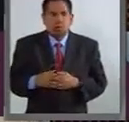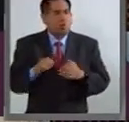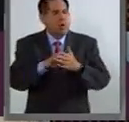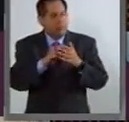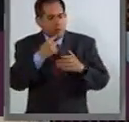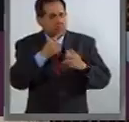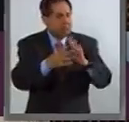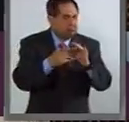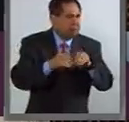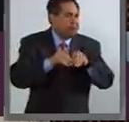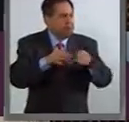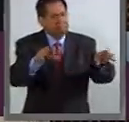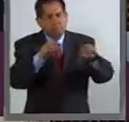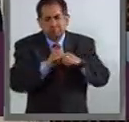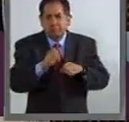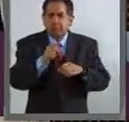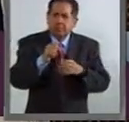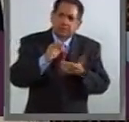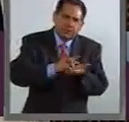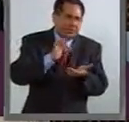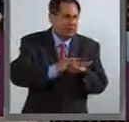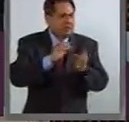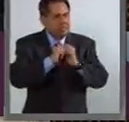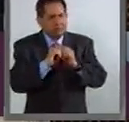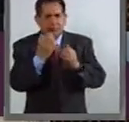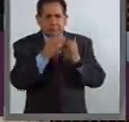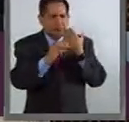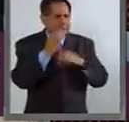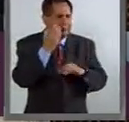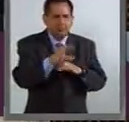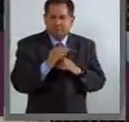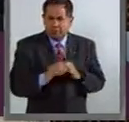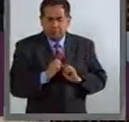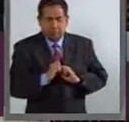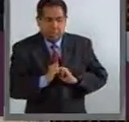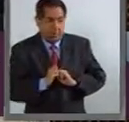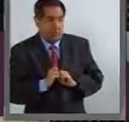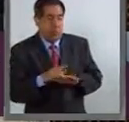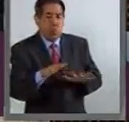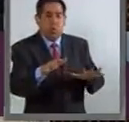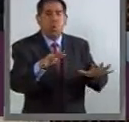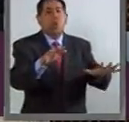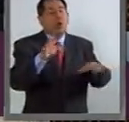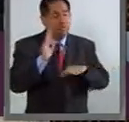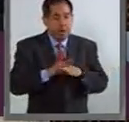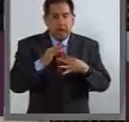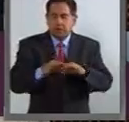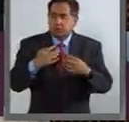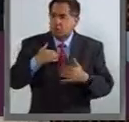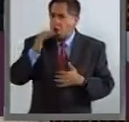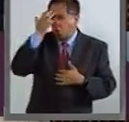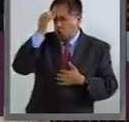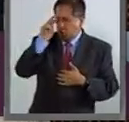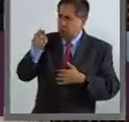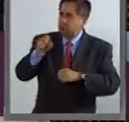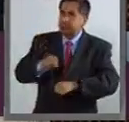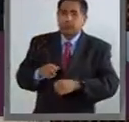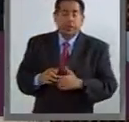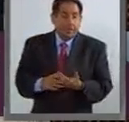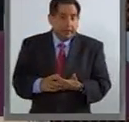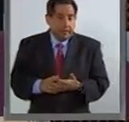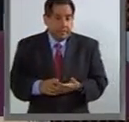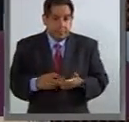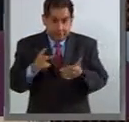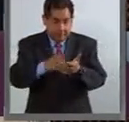y compartiendo publicaciones, pues podemos ganar también un mayor posicionamiento. ¿Cuántas veces